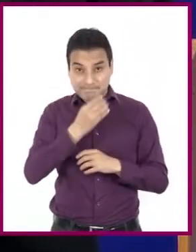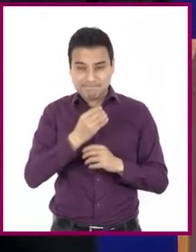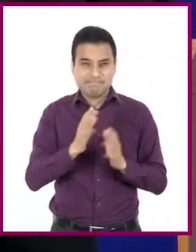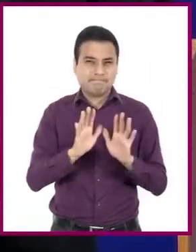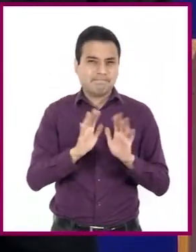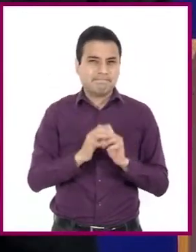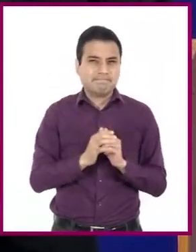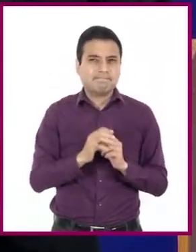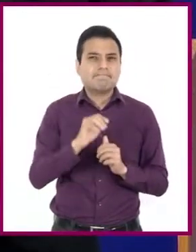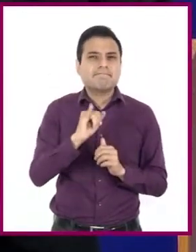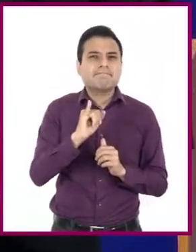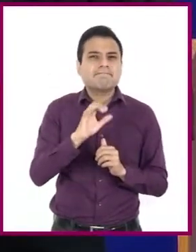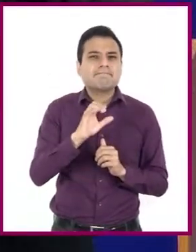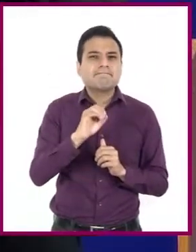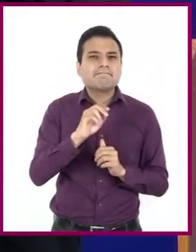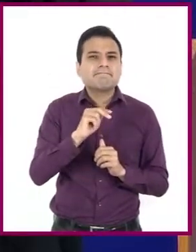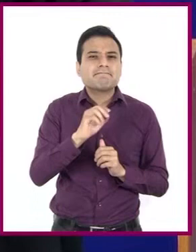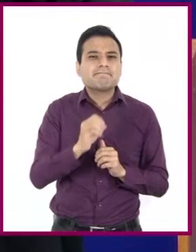entender por ícono?